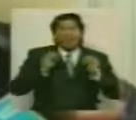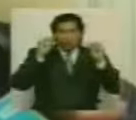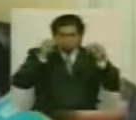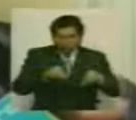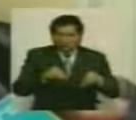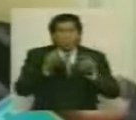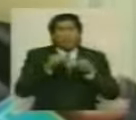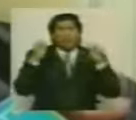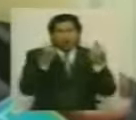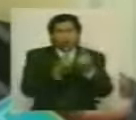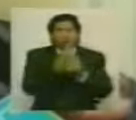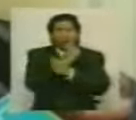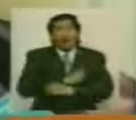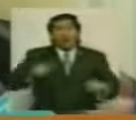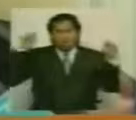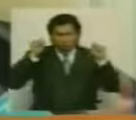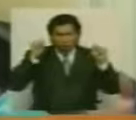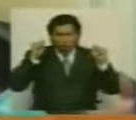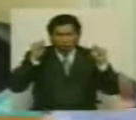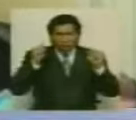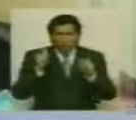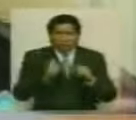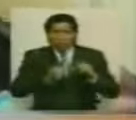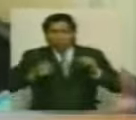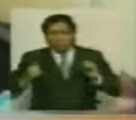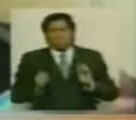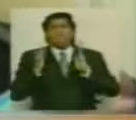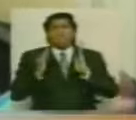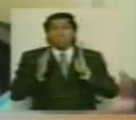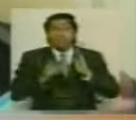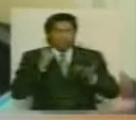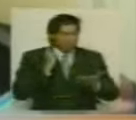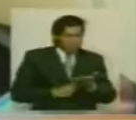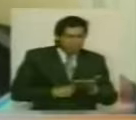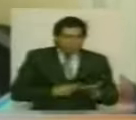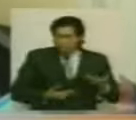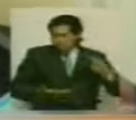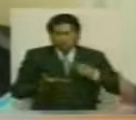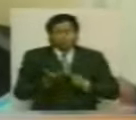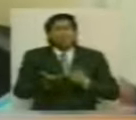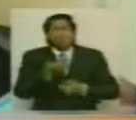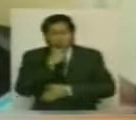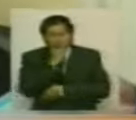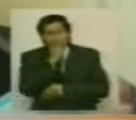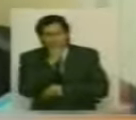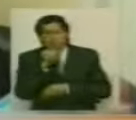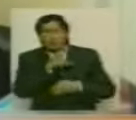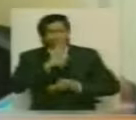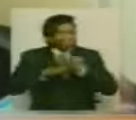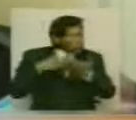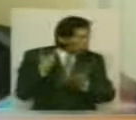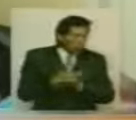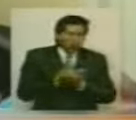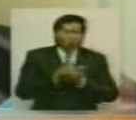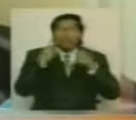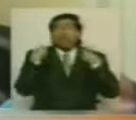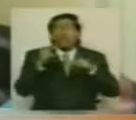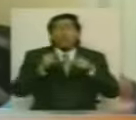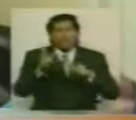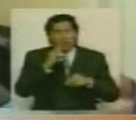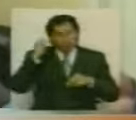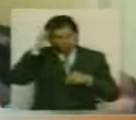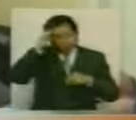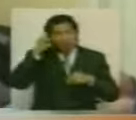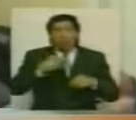Consejo Autonómico encarando el debate del pacto fiscal con todos los niveles del Estado, a